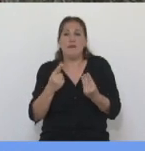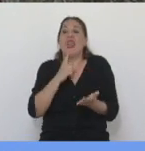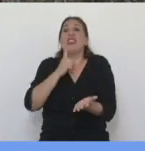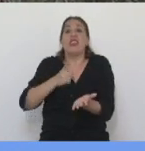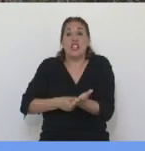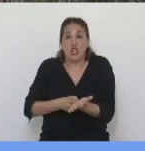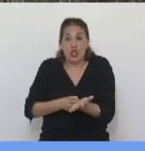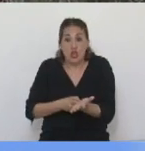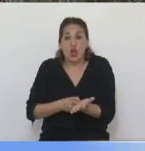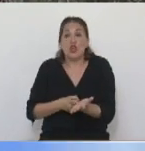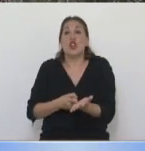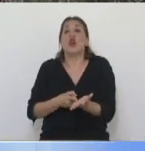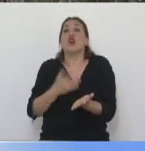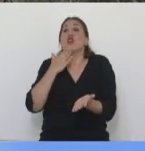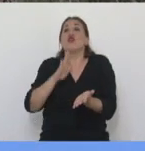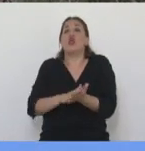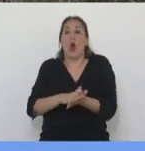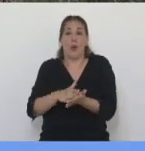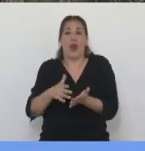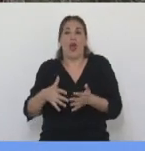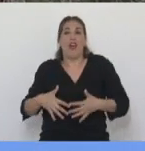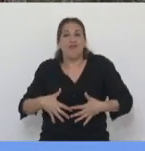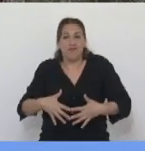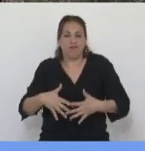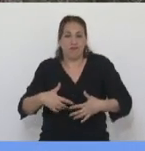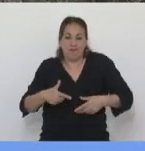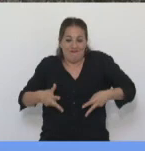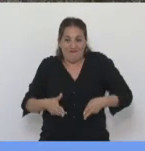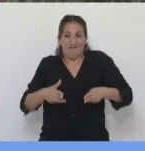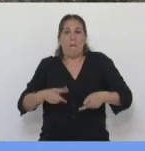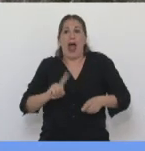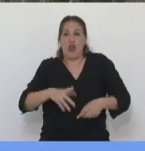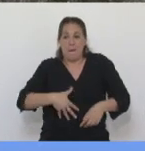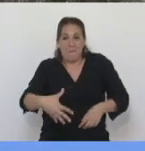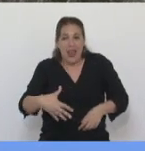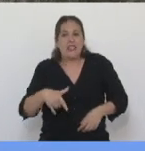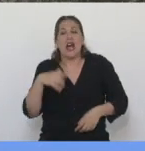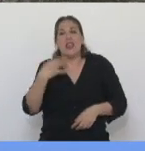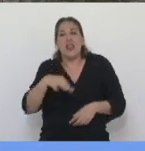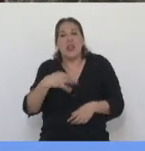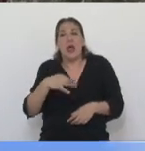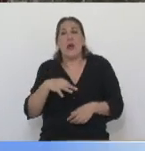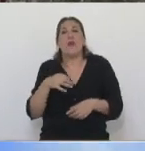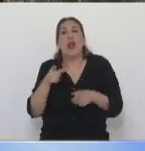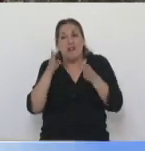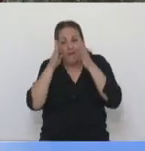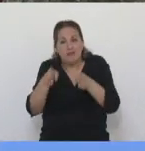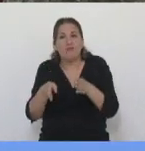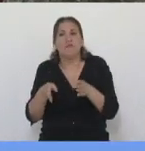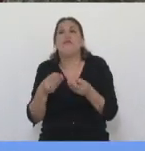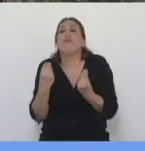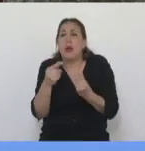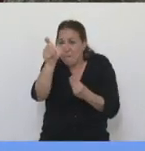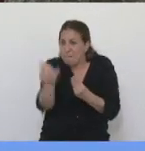decisión sobre la contracepción deberá enmarcarse en ese paradigma, manteniendo la capacidad de la